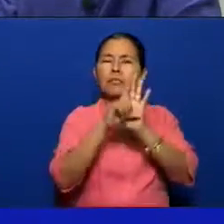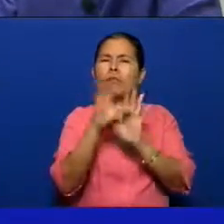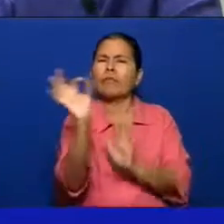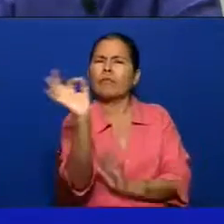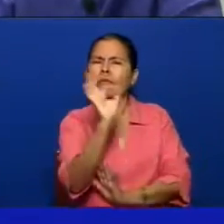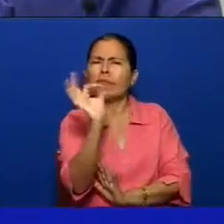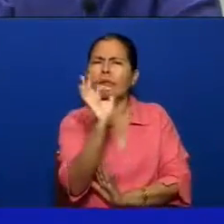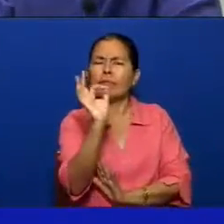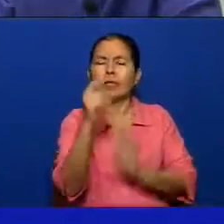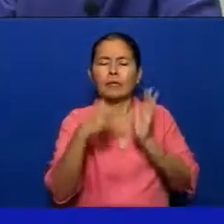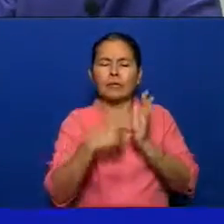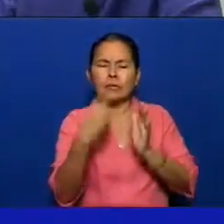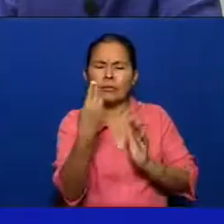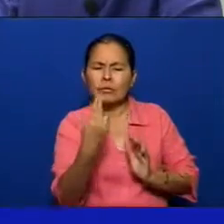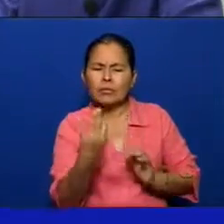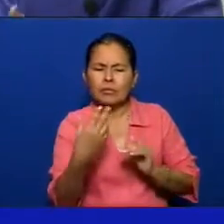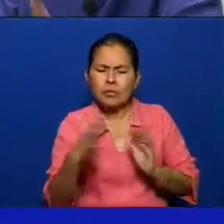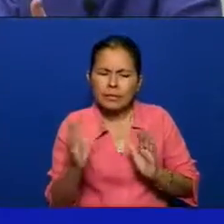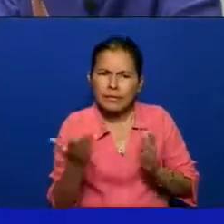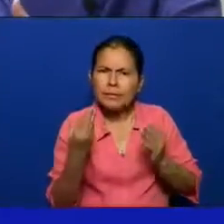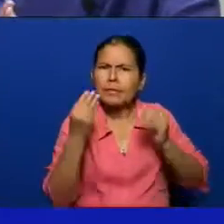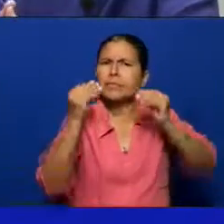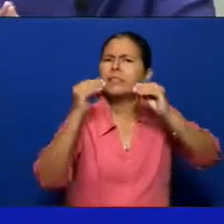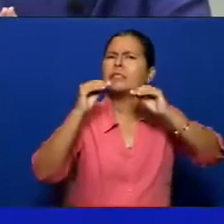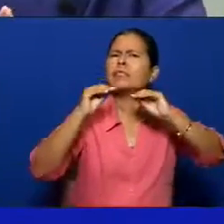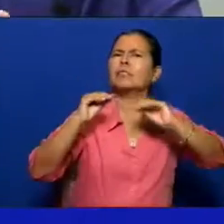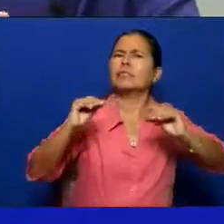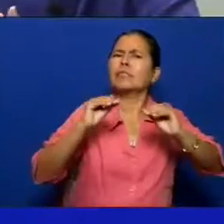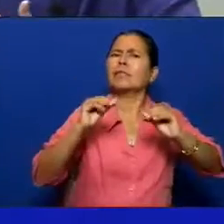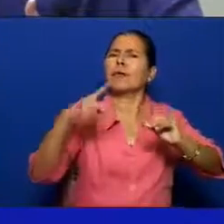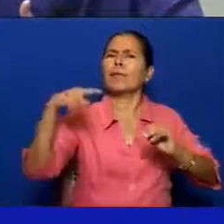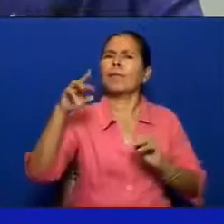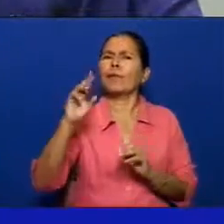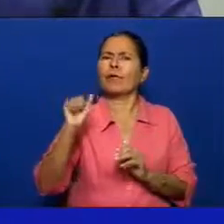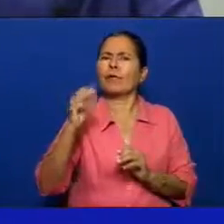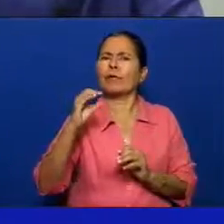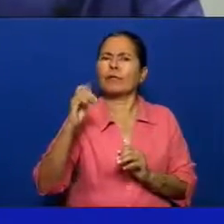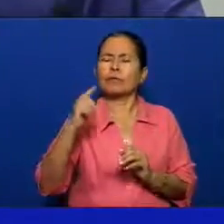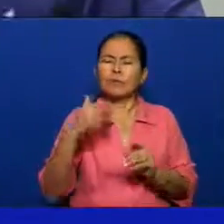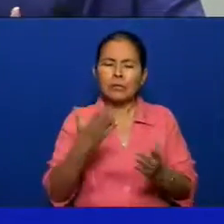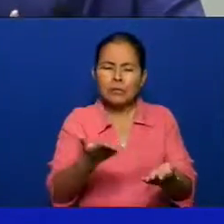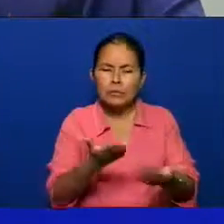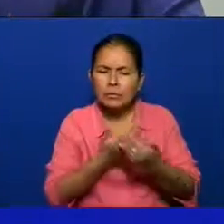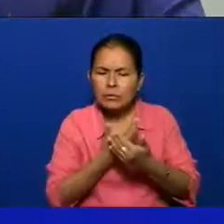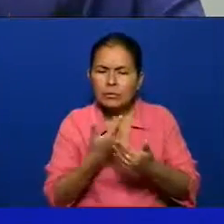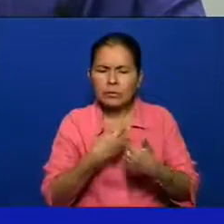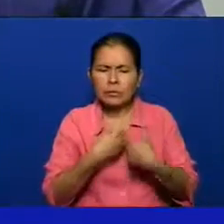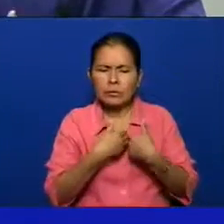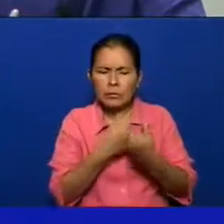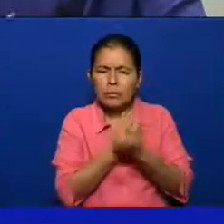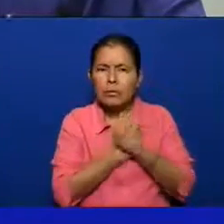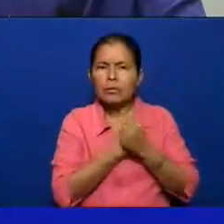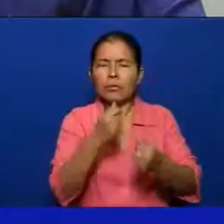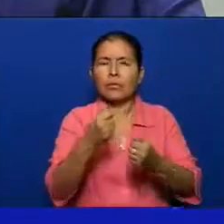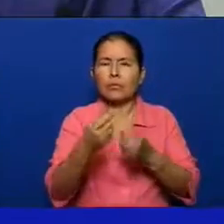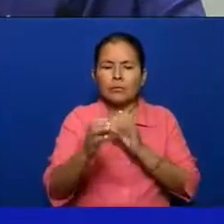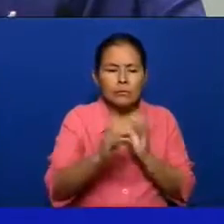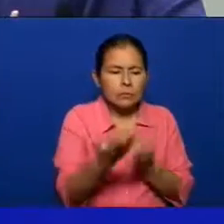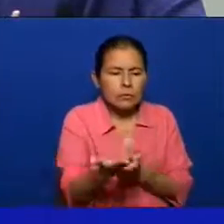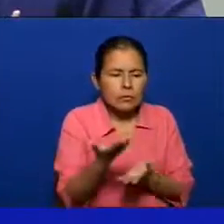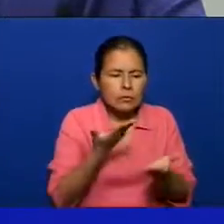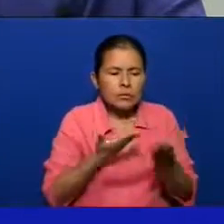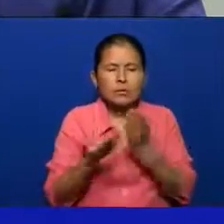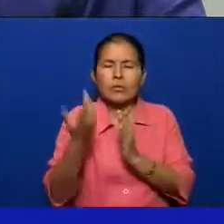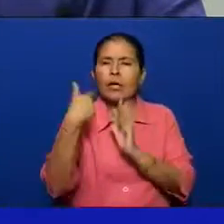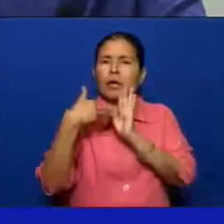métodos alternos, métodos proactivos. ¿Cuáles son esos métodos? La ternura, el diálogo, la comprensión,